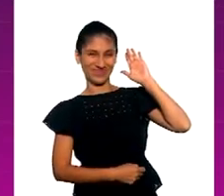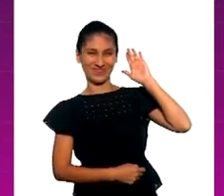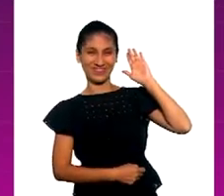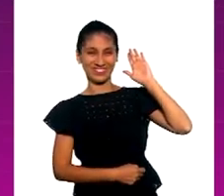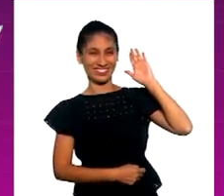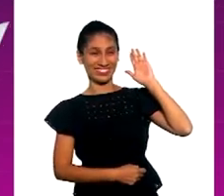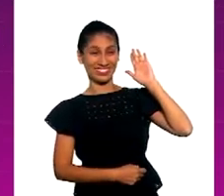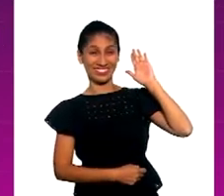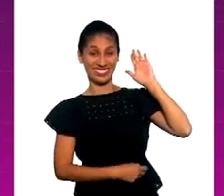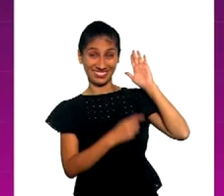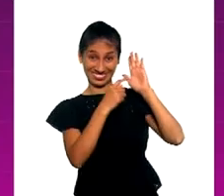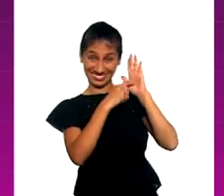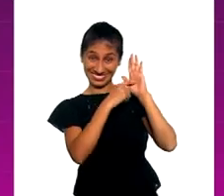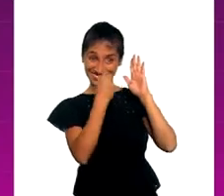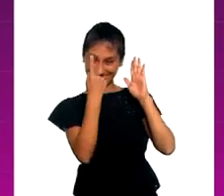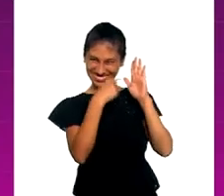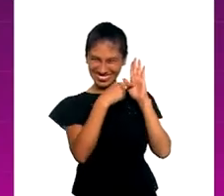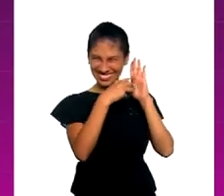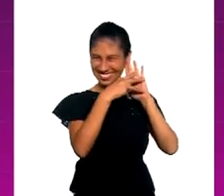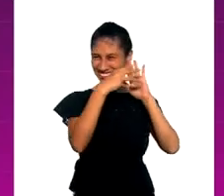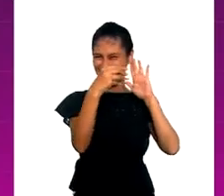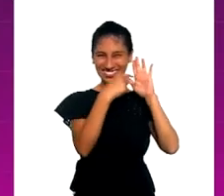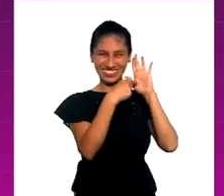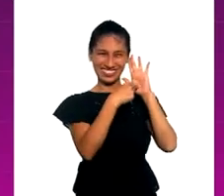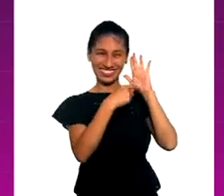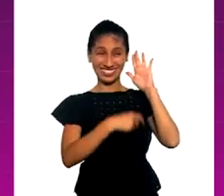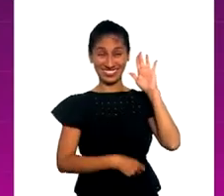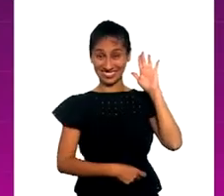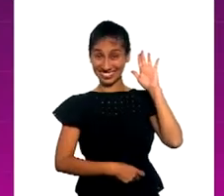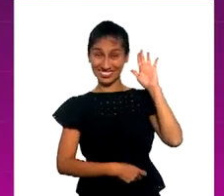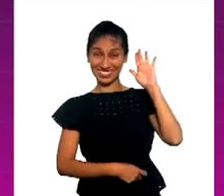para obtener el barquito de papel